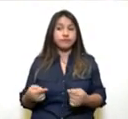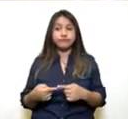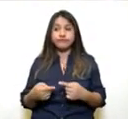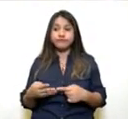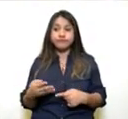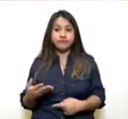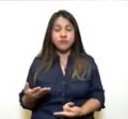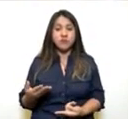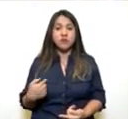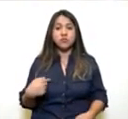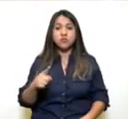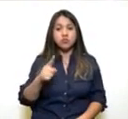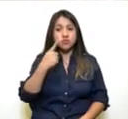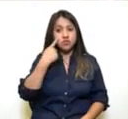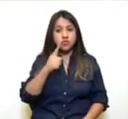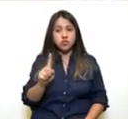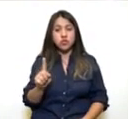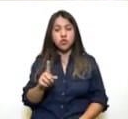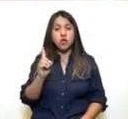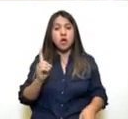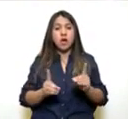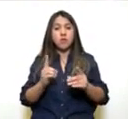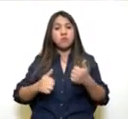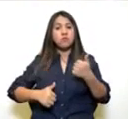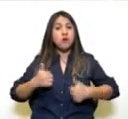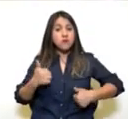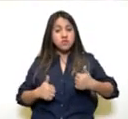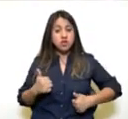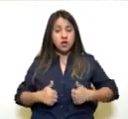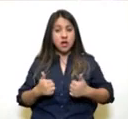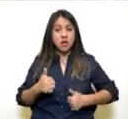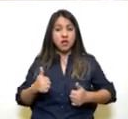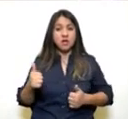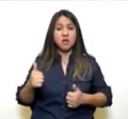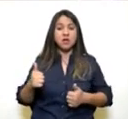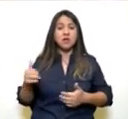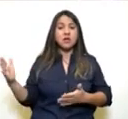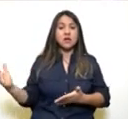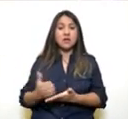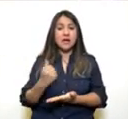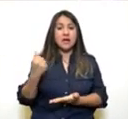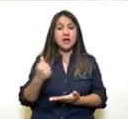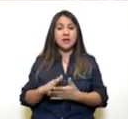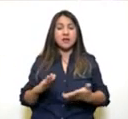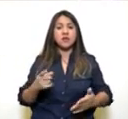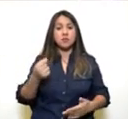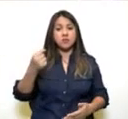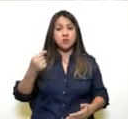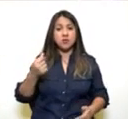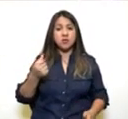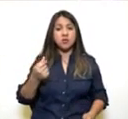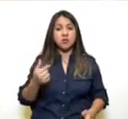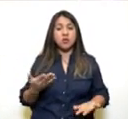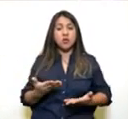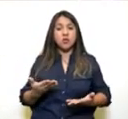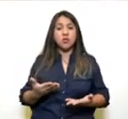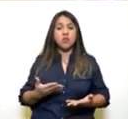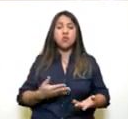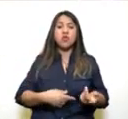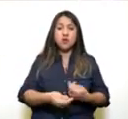yo no conozco algún profesional que gane tanto dinero como ganan un